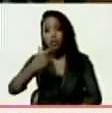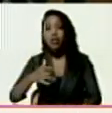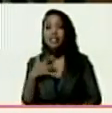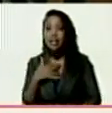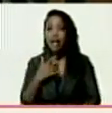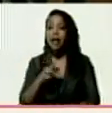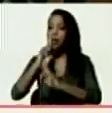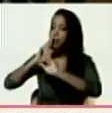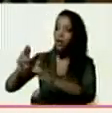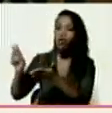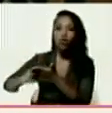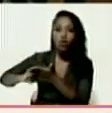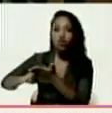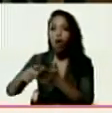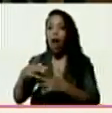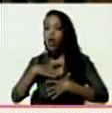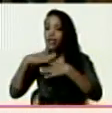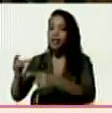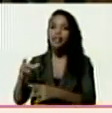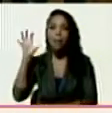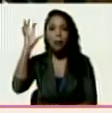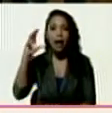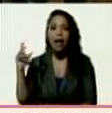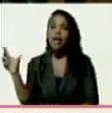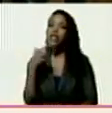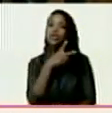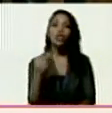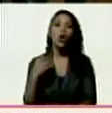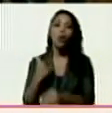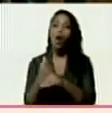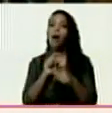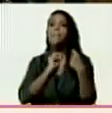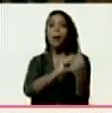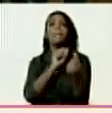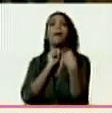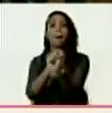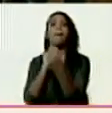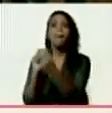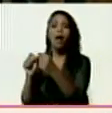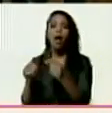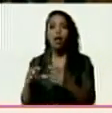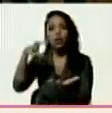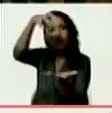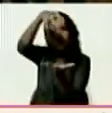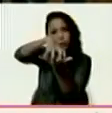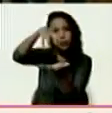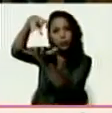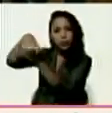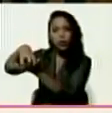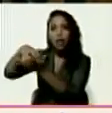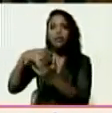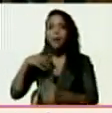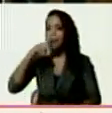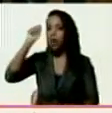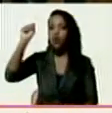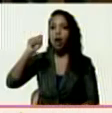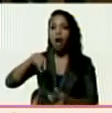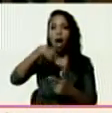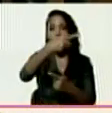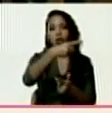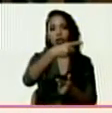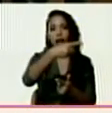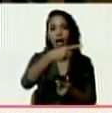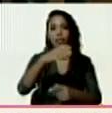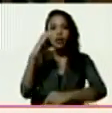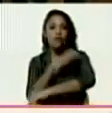los verdaderos problemas e intereses del país y no el debate entre las cúpulas de Nicolás Maduro y la otra cúpula